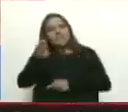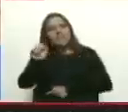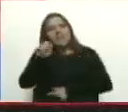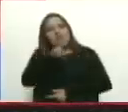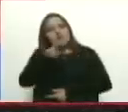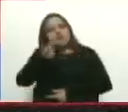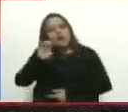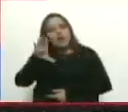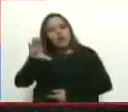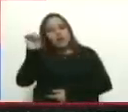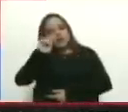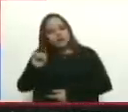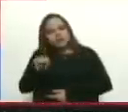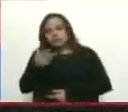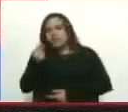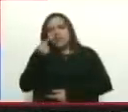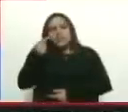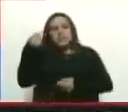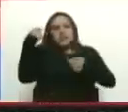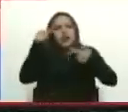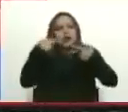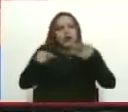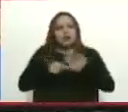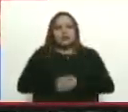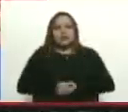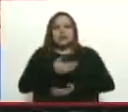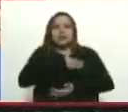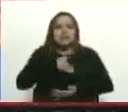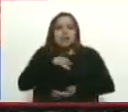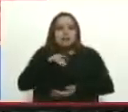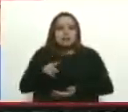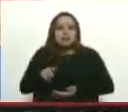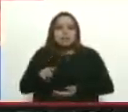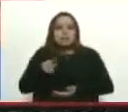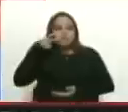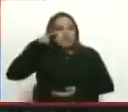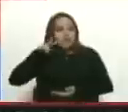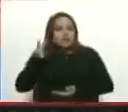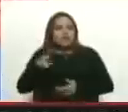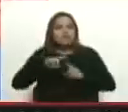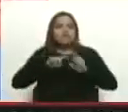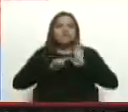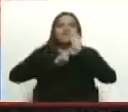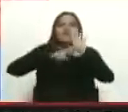Para no decir otras cosas. ¿Cómo nos ha intentado vender al comandante Chávez en el mundo?